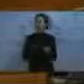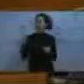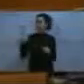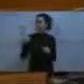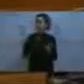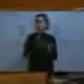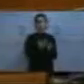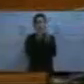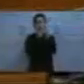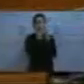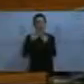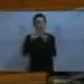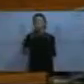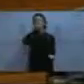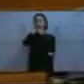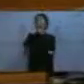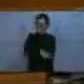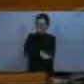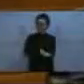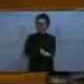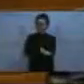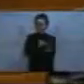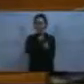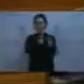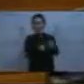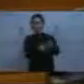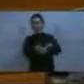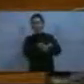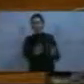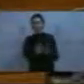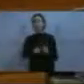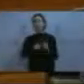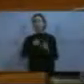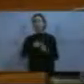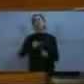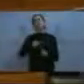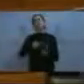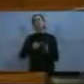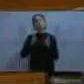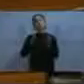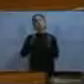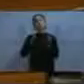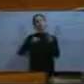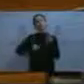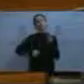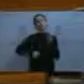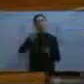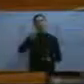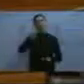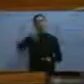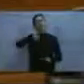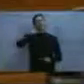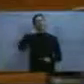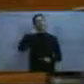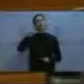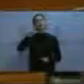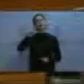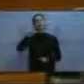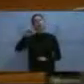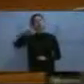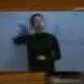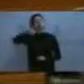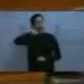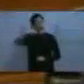estudioso de la lengua, y yo no se lo voy a cuestionar, y además usted, que ha tenido la suerte y el privilegio de haber sido un discípulo del señor Alarcos, y por supuesto no se lo